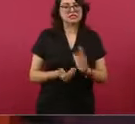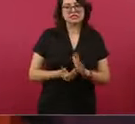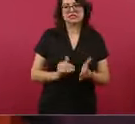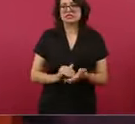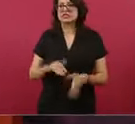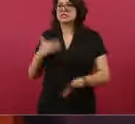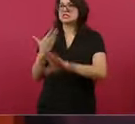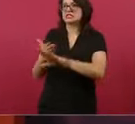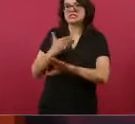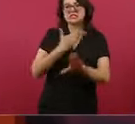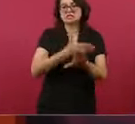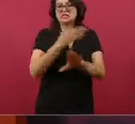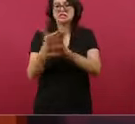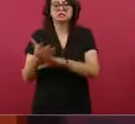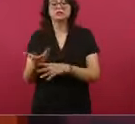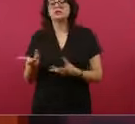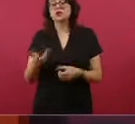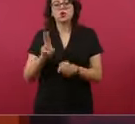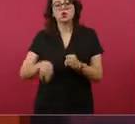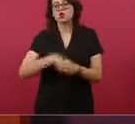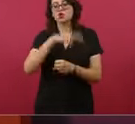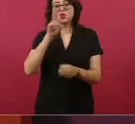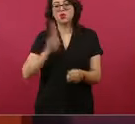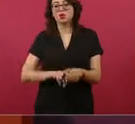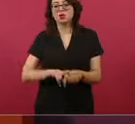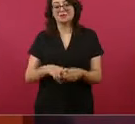eleve la temperatura